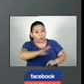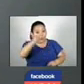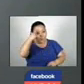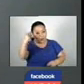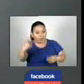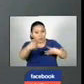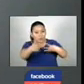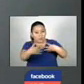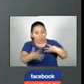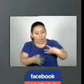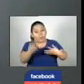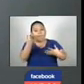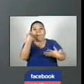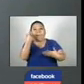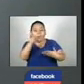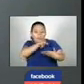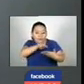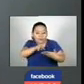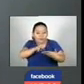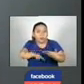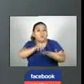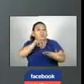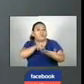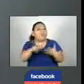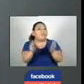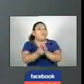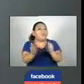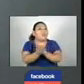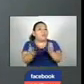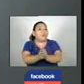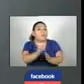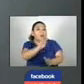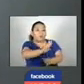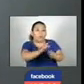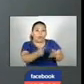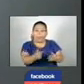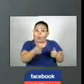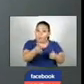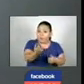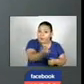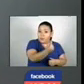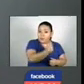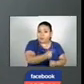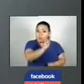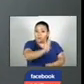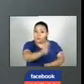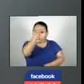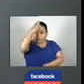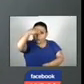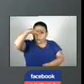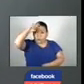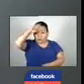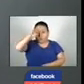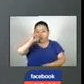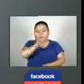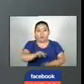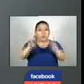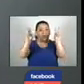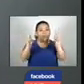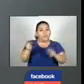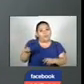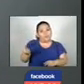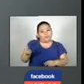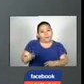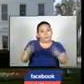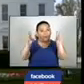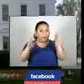para entender mejor el impacto sobre el bienestar del pueblo cubano, especialmente en términos